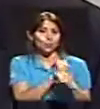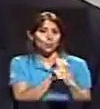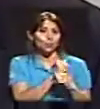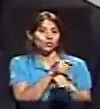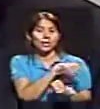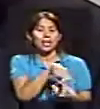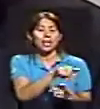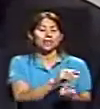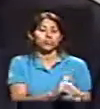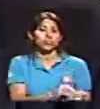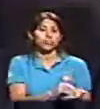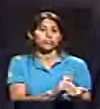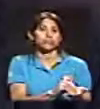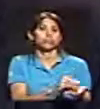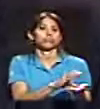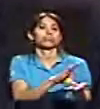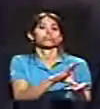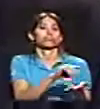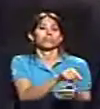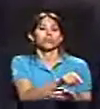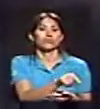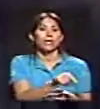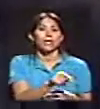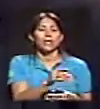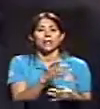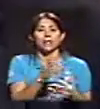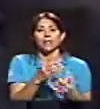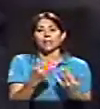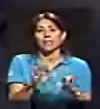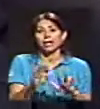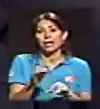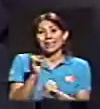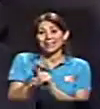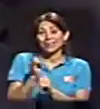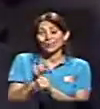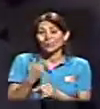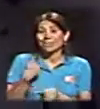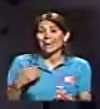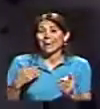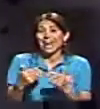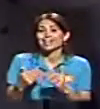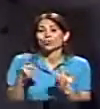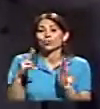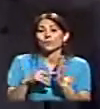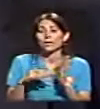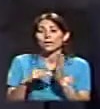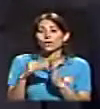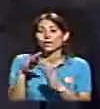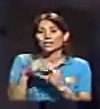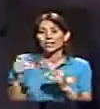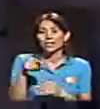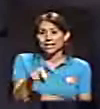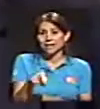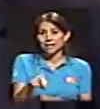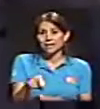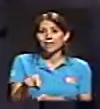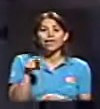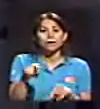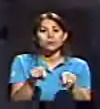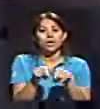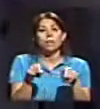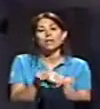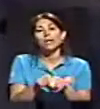grandes cantidades de reservas de inversiones. El instituto tiene casi 2,000 millones de dólares ahí. Que estos pues vienen a ser también